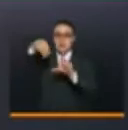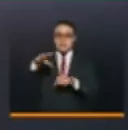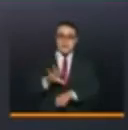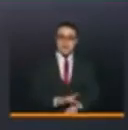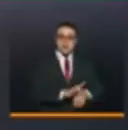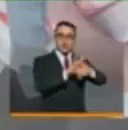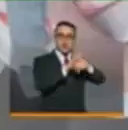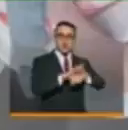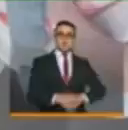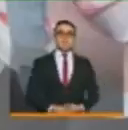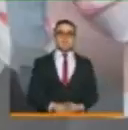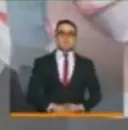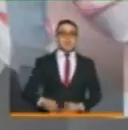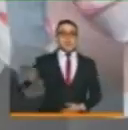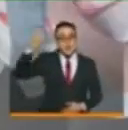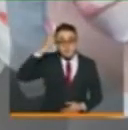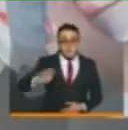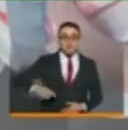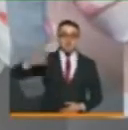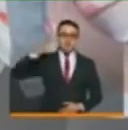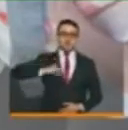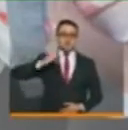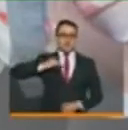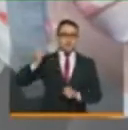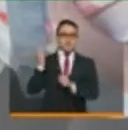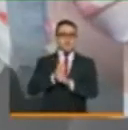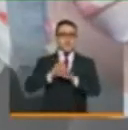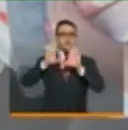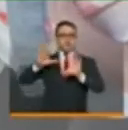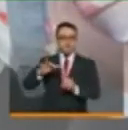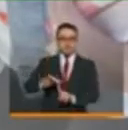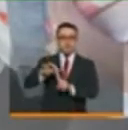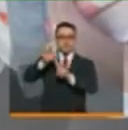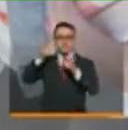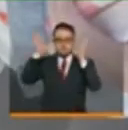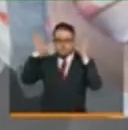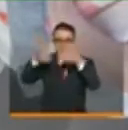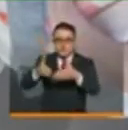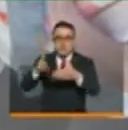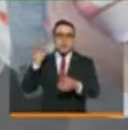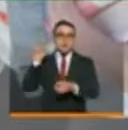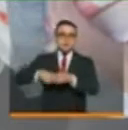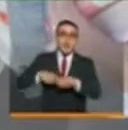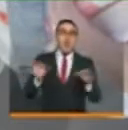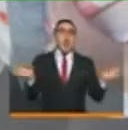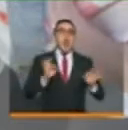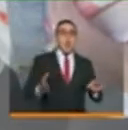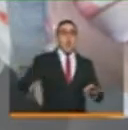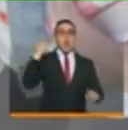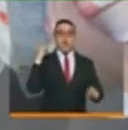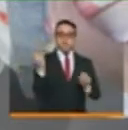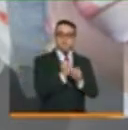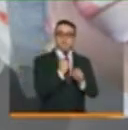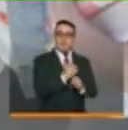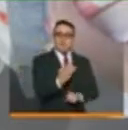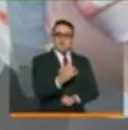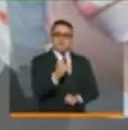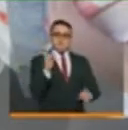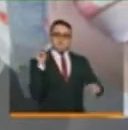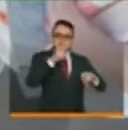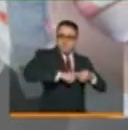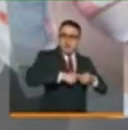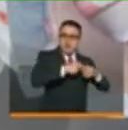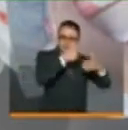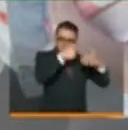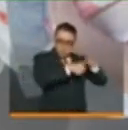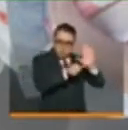doctorado. Debe ser profesional con experiencia laboral en el área del programa a cursar o haber trabajado en temas relacionados con el estudio a realizar.